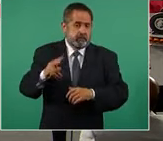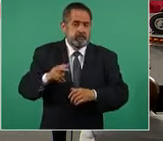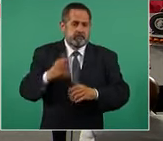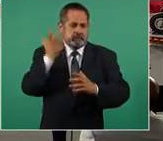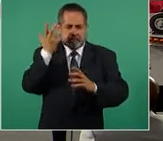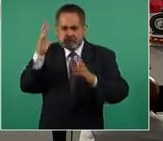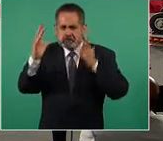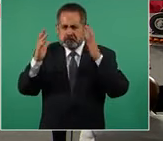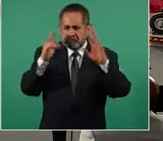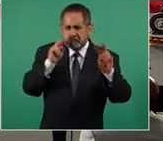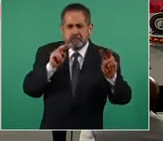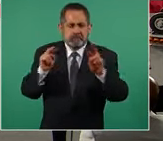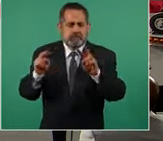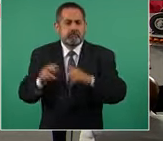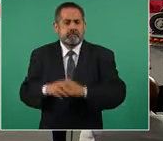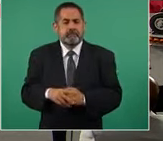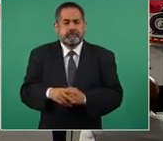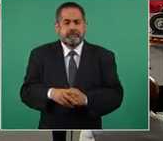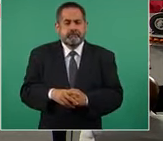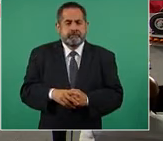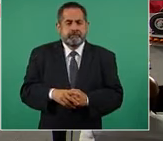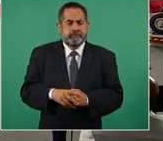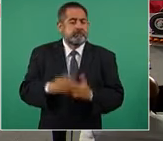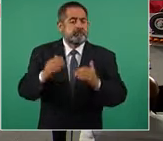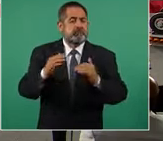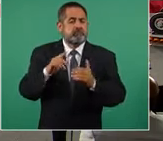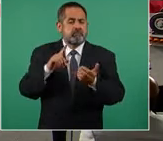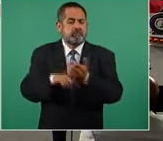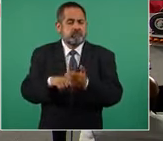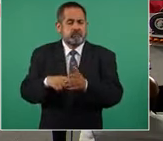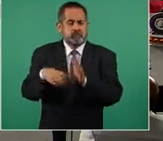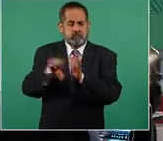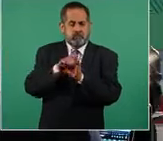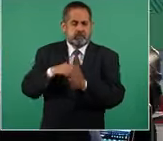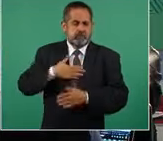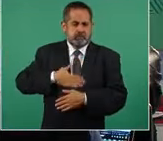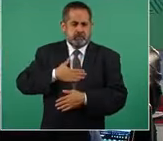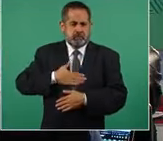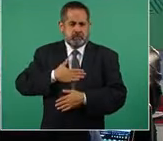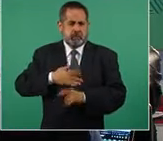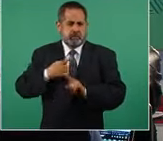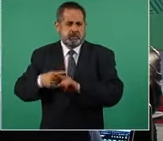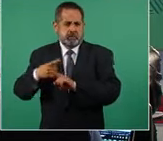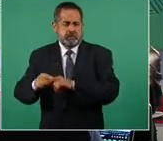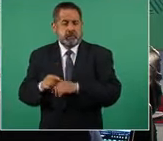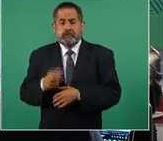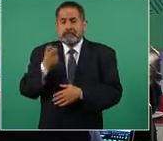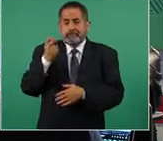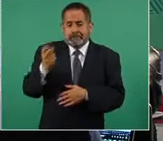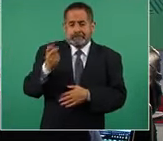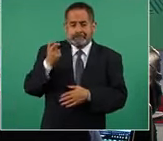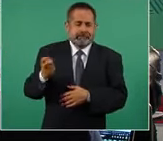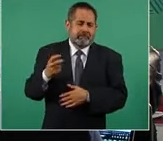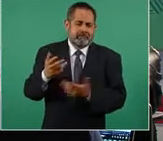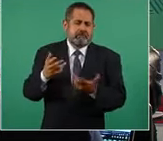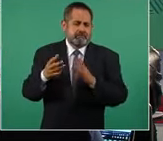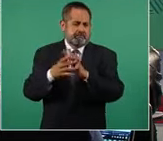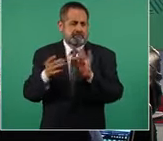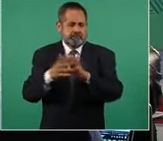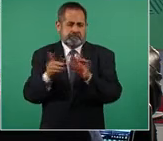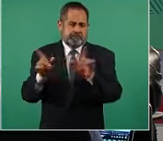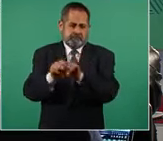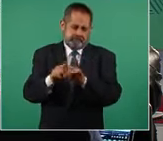paisaje. La que sigue, el servicio de los camarotes de baño, etcétera. En fin, esto es más o menos un repaso